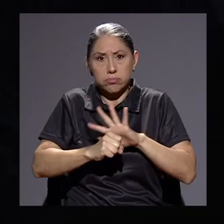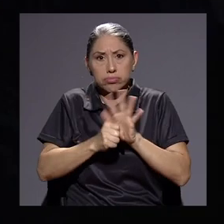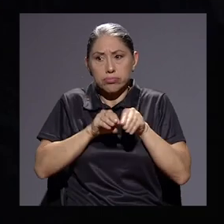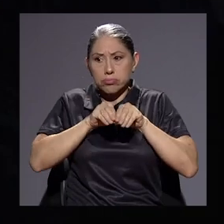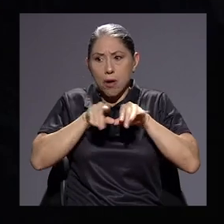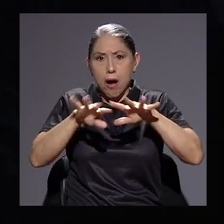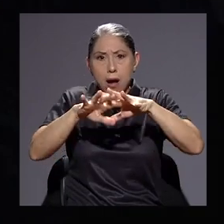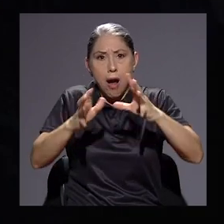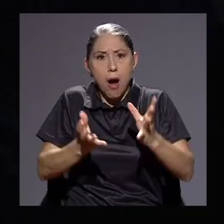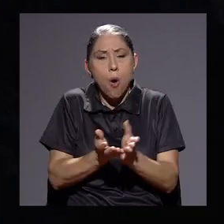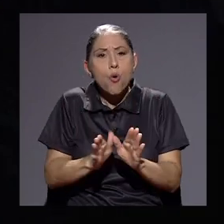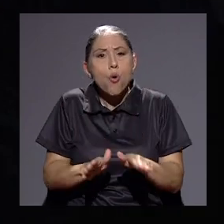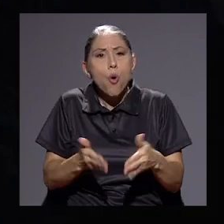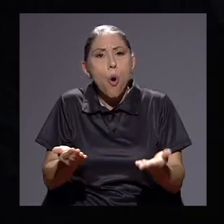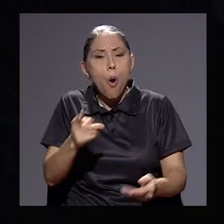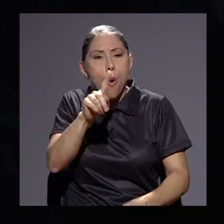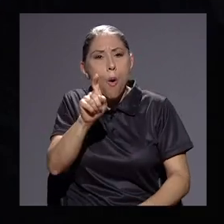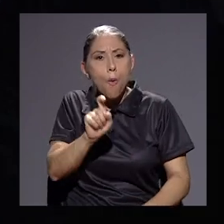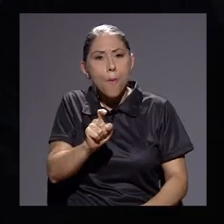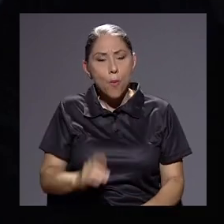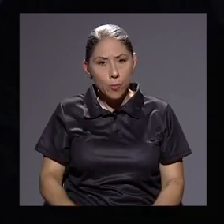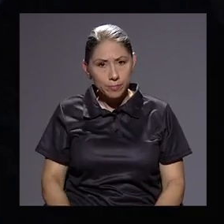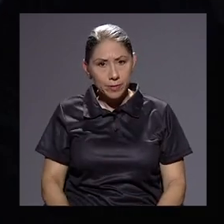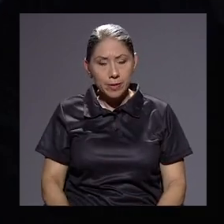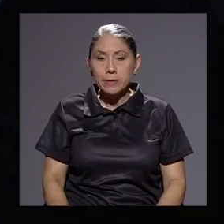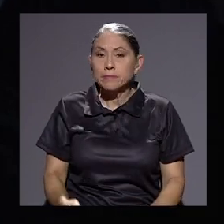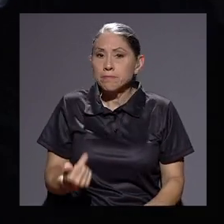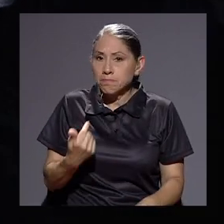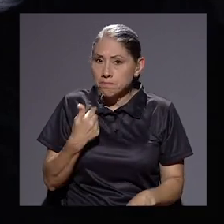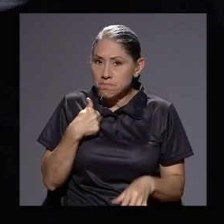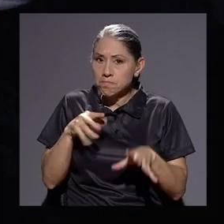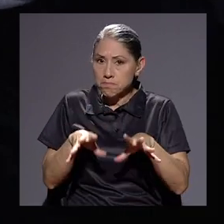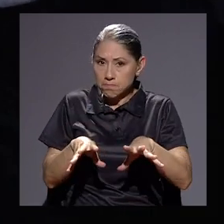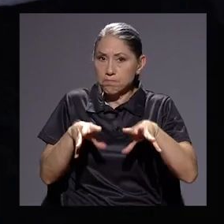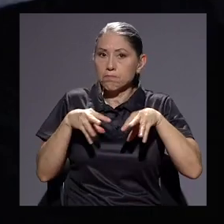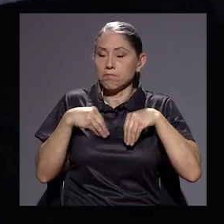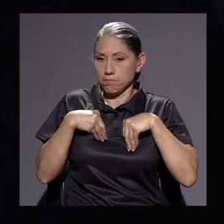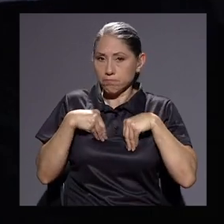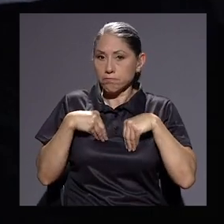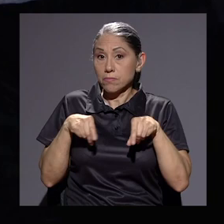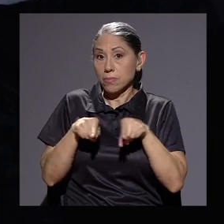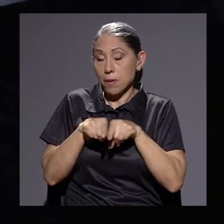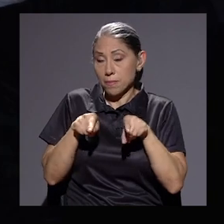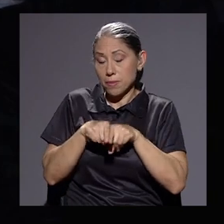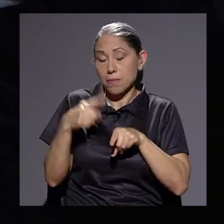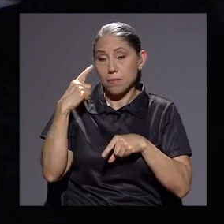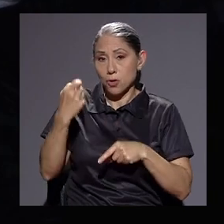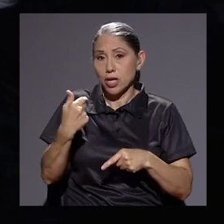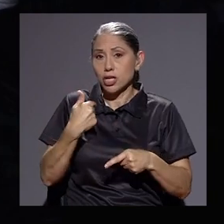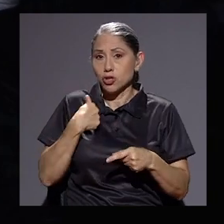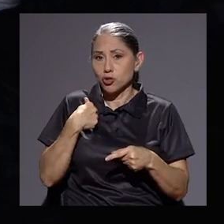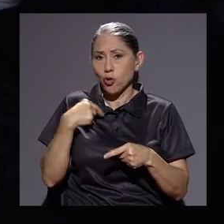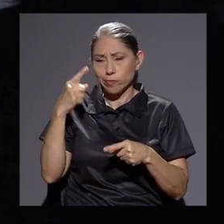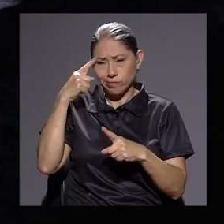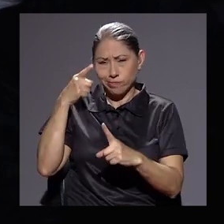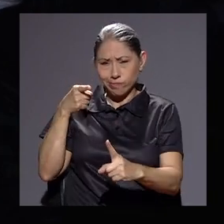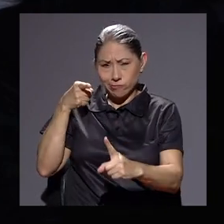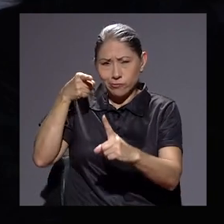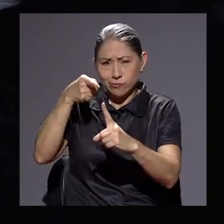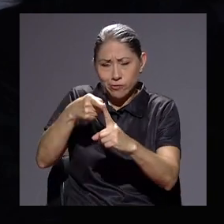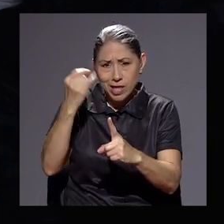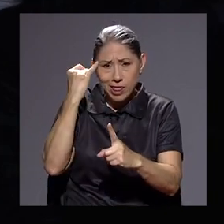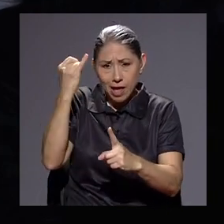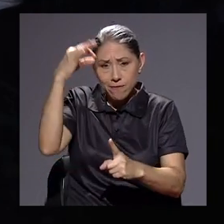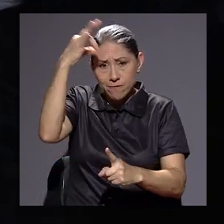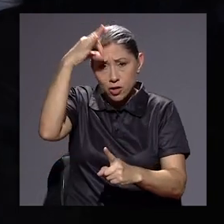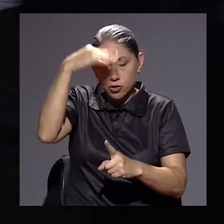Yo voy a asumir, digamos, y quizás un poco por la afinidad que tengo con cierta idea